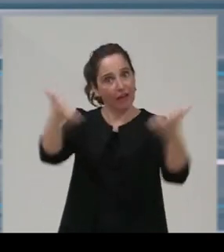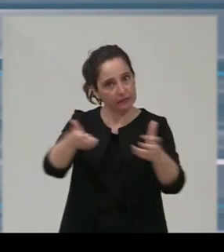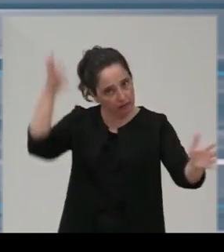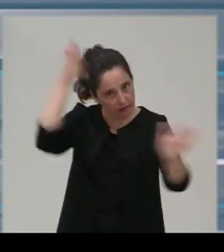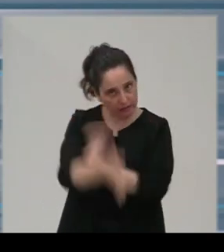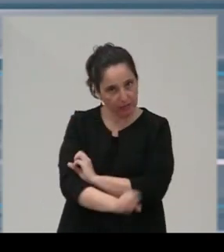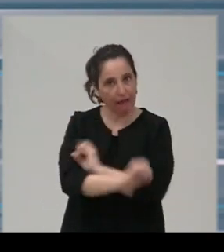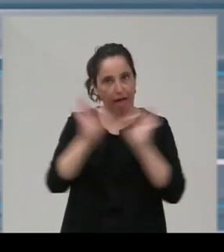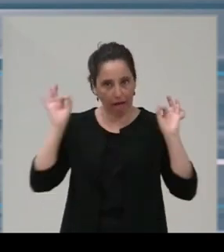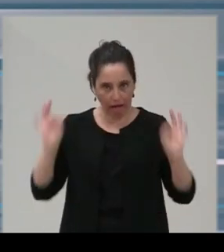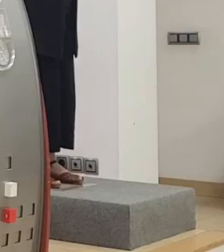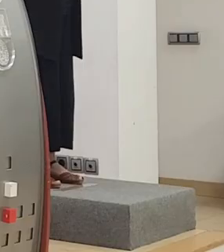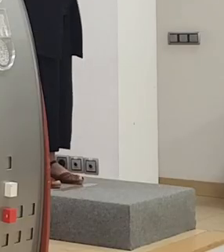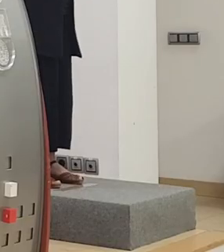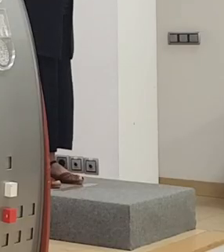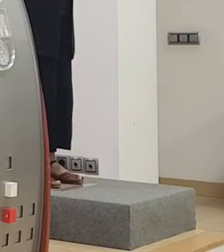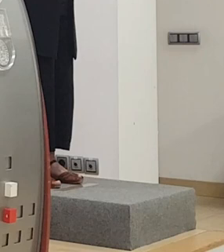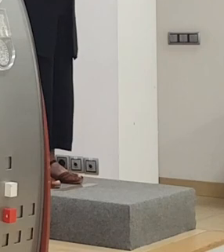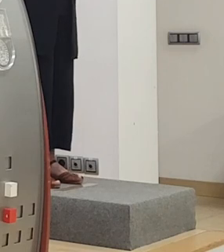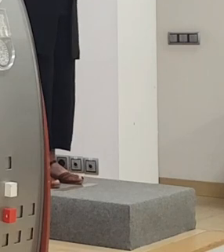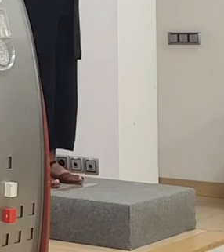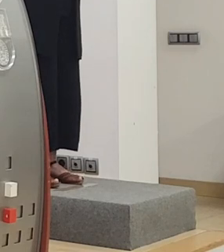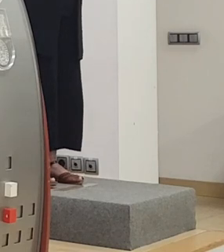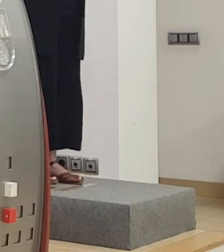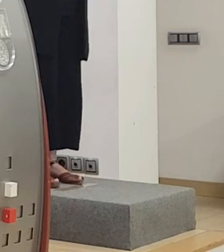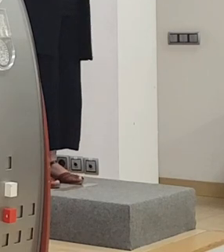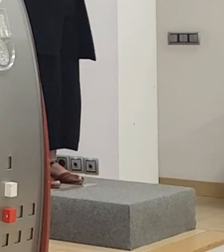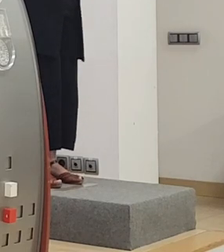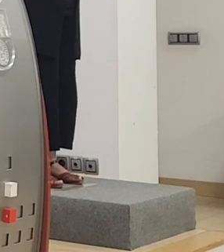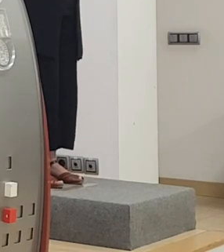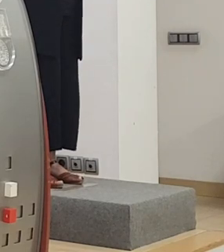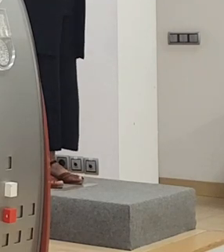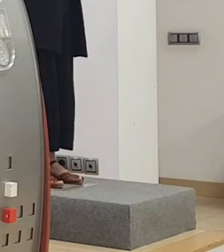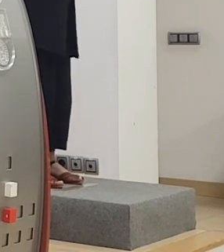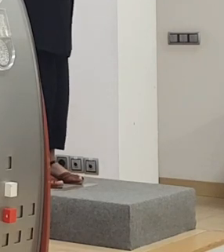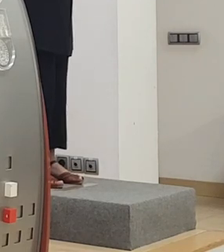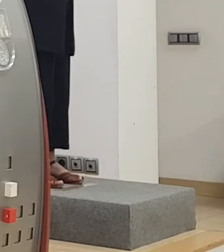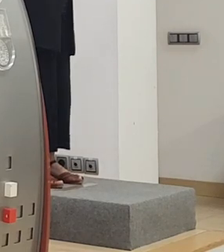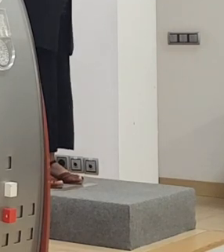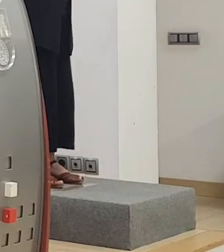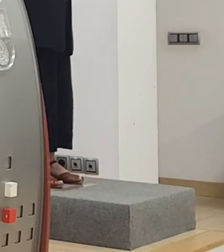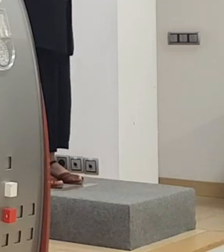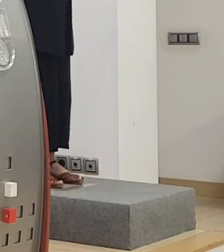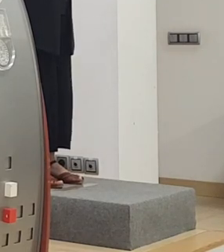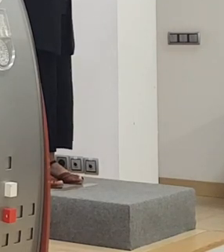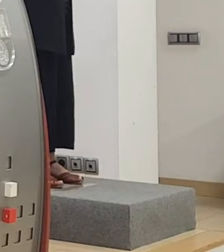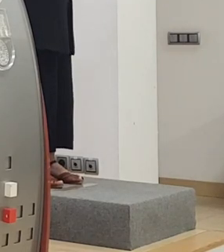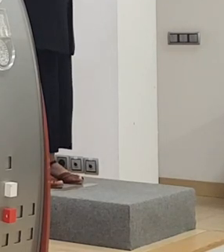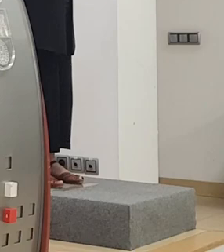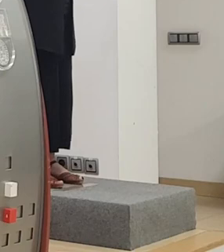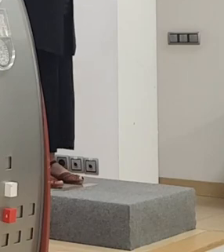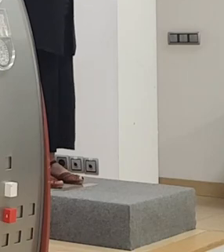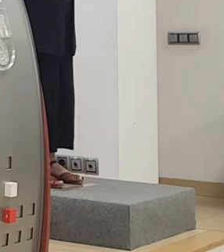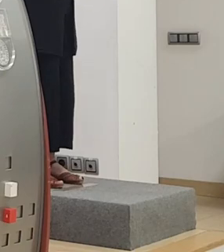de la cuestión gracias contesto el más pues mira el día 4 César Díaz ha anunciado que